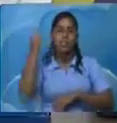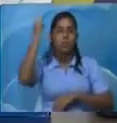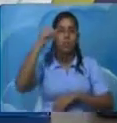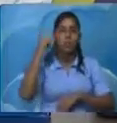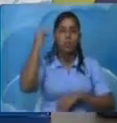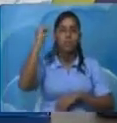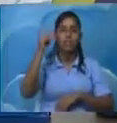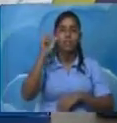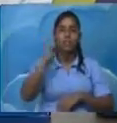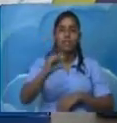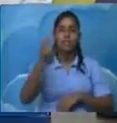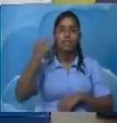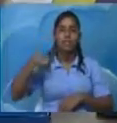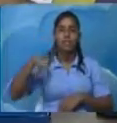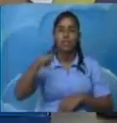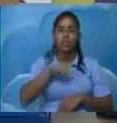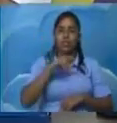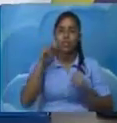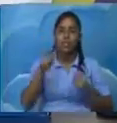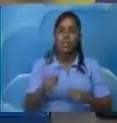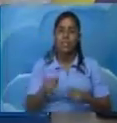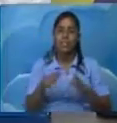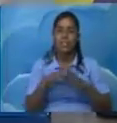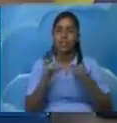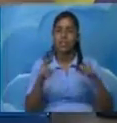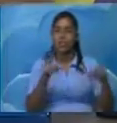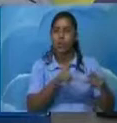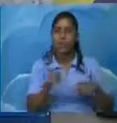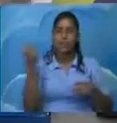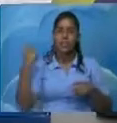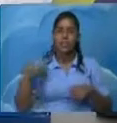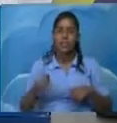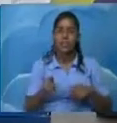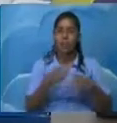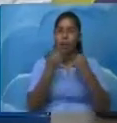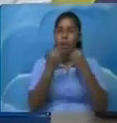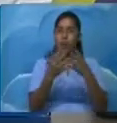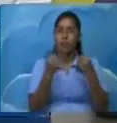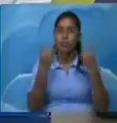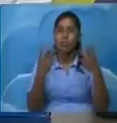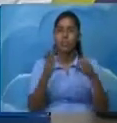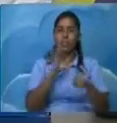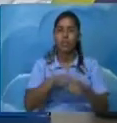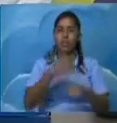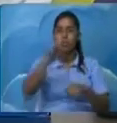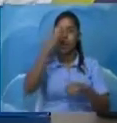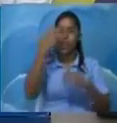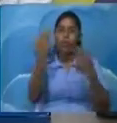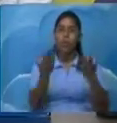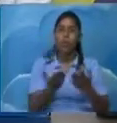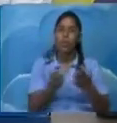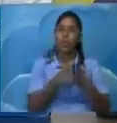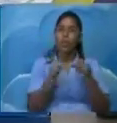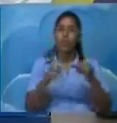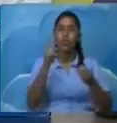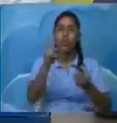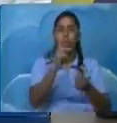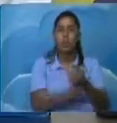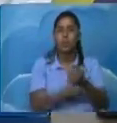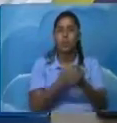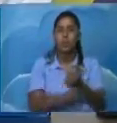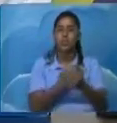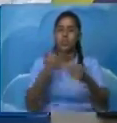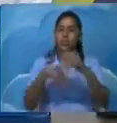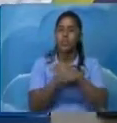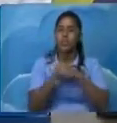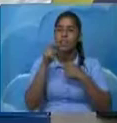pensar si nosotros aquí en el barrio tenemos abundancia porque Dios nos ha dado, y un hermanito sale de aquí